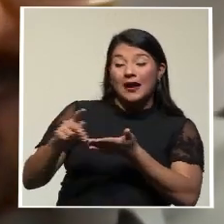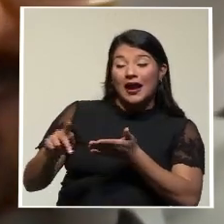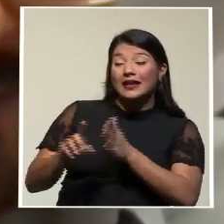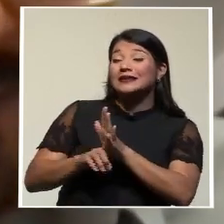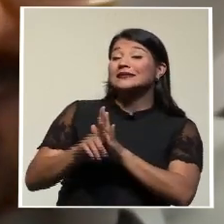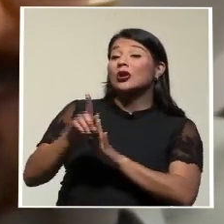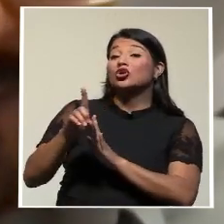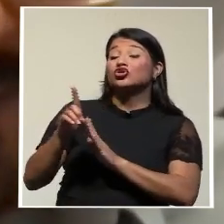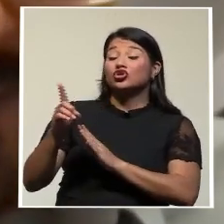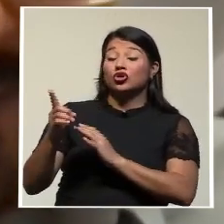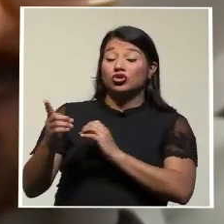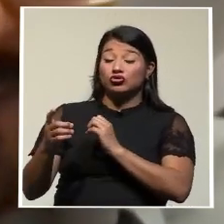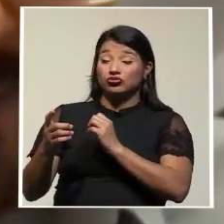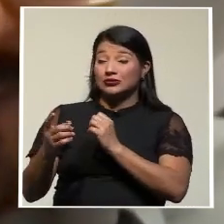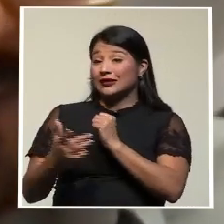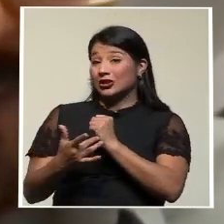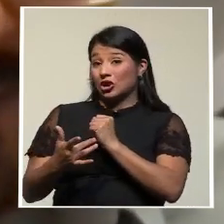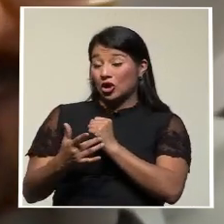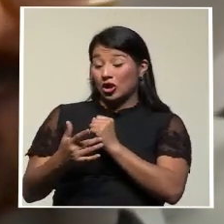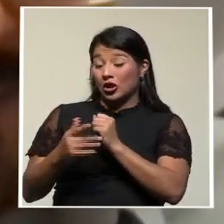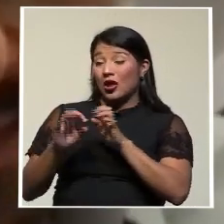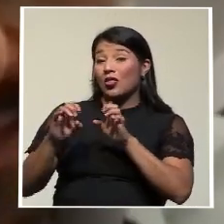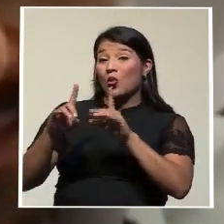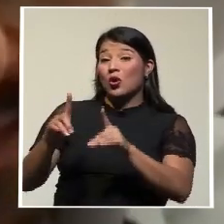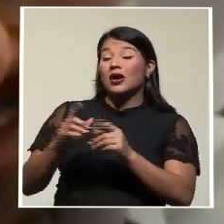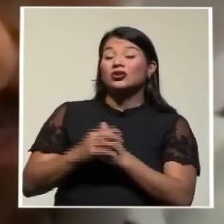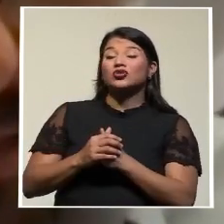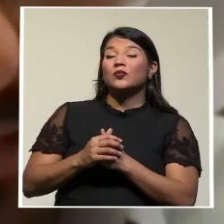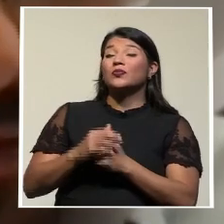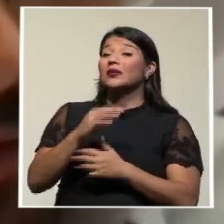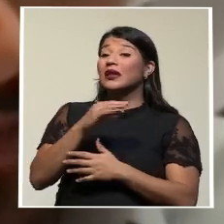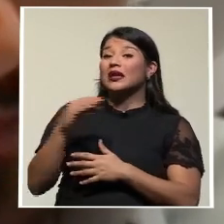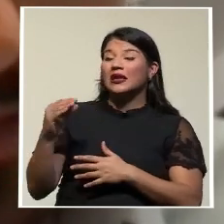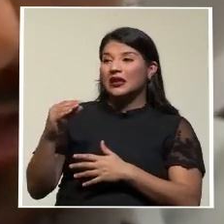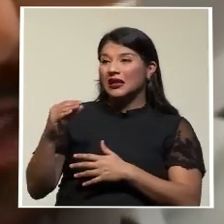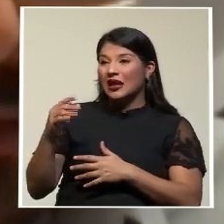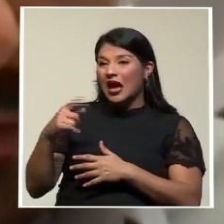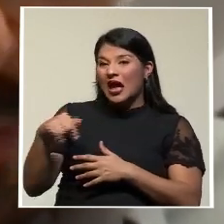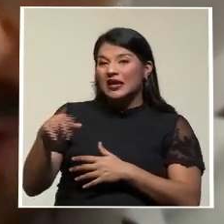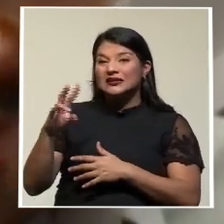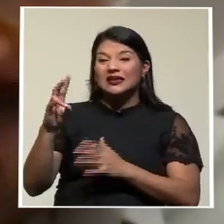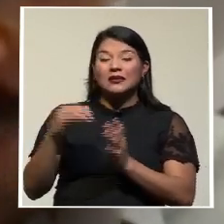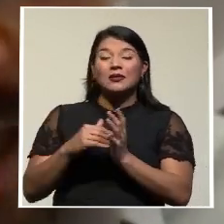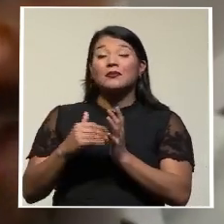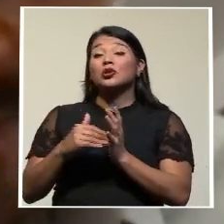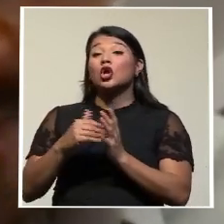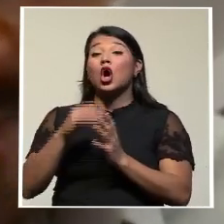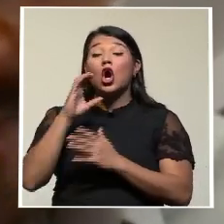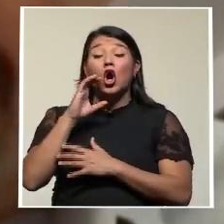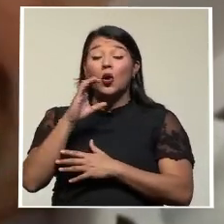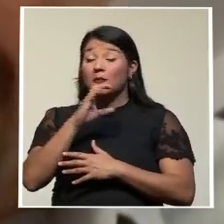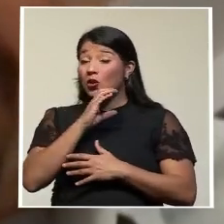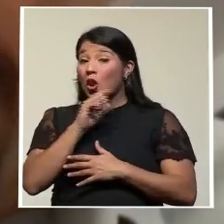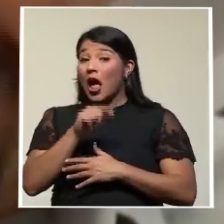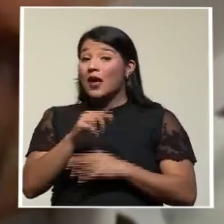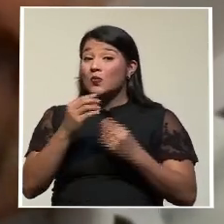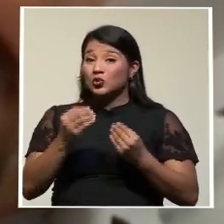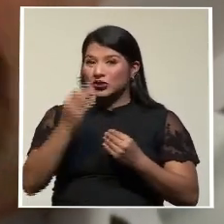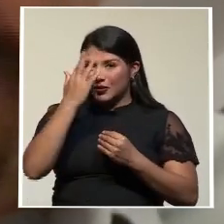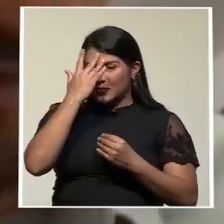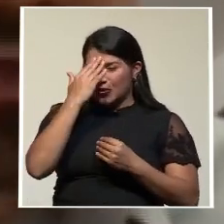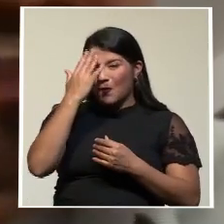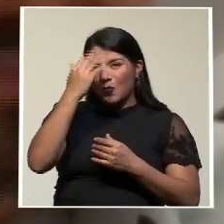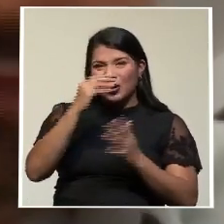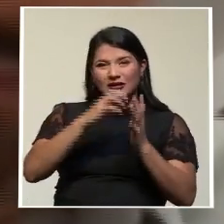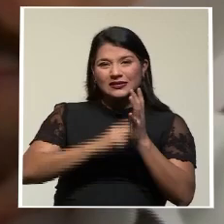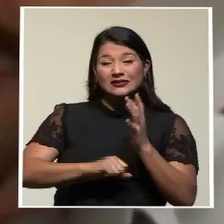están recortando más de 7.000 millones. En los comedores escolares hay una gran preocupación porque le están